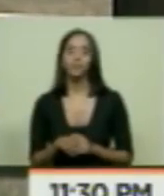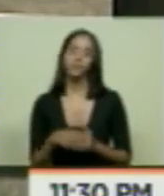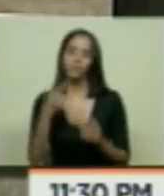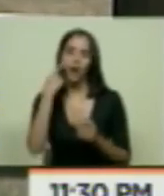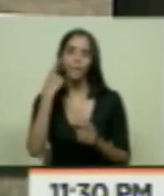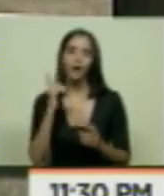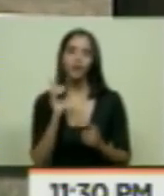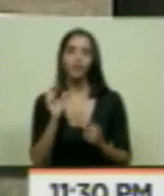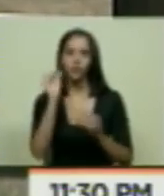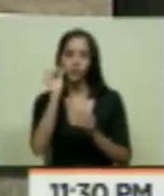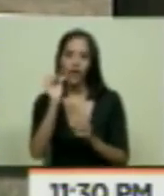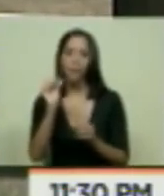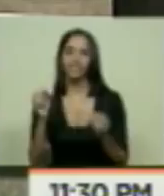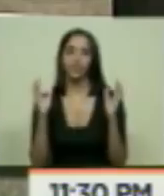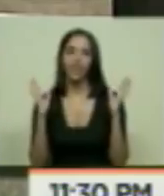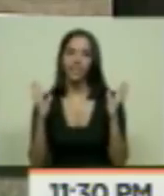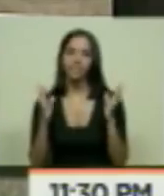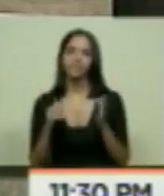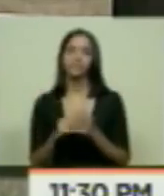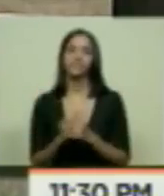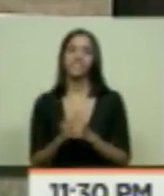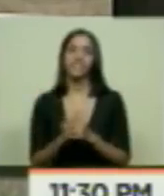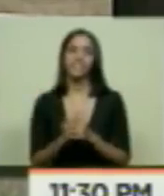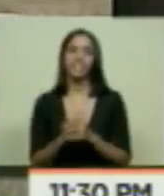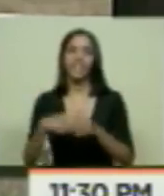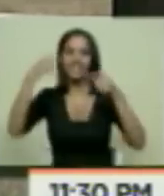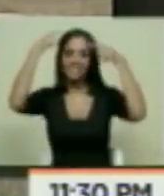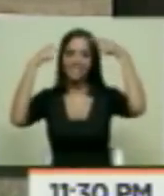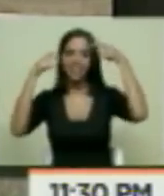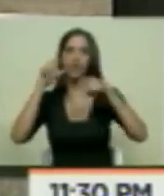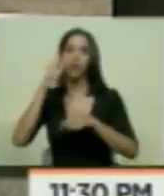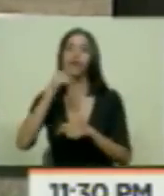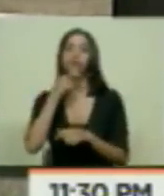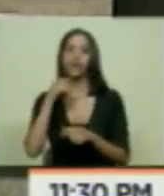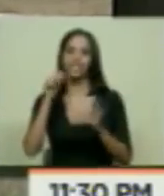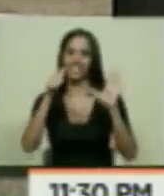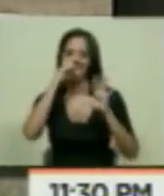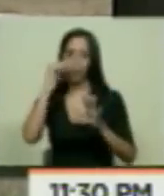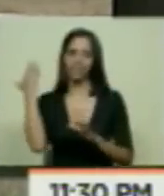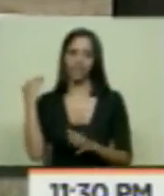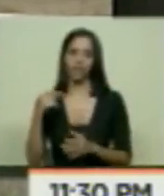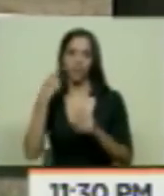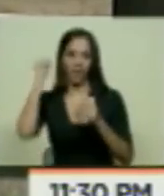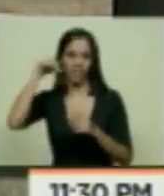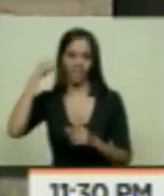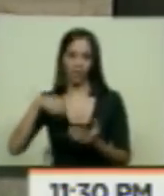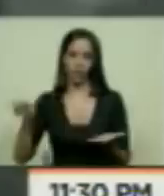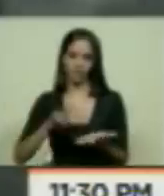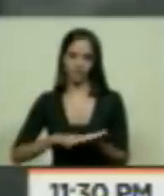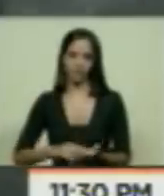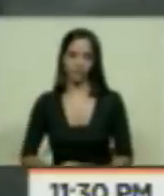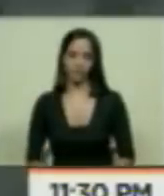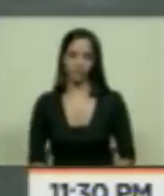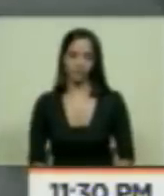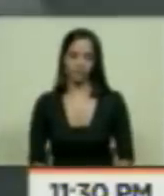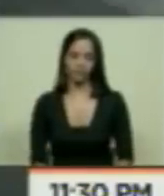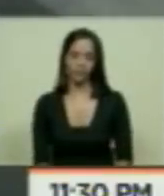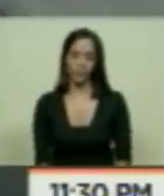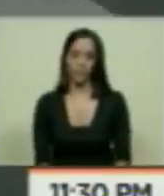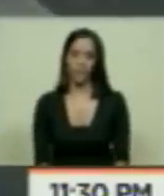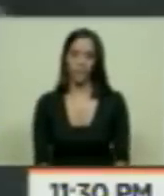un fragmento grande del discurso de Hugo Chávez un 4 de octubre hace 6 años. Vamos al video y ya venimos.